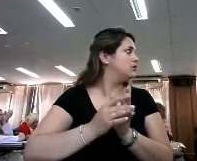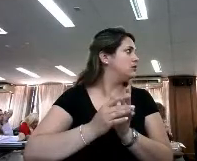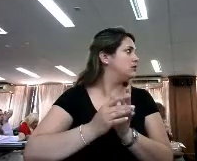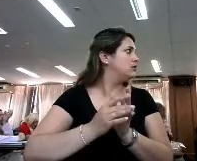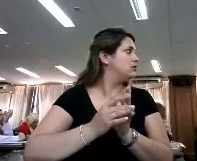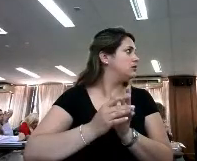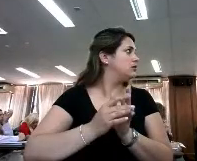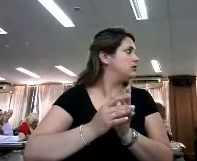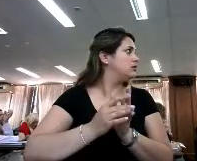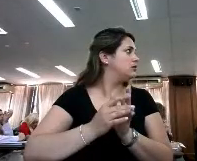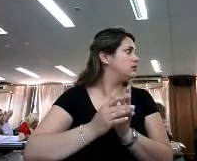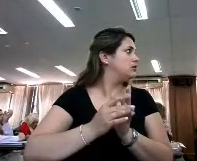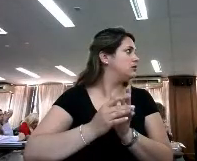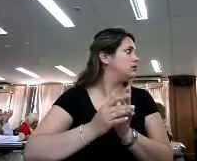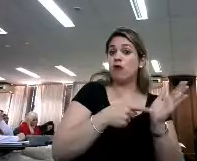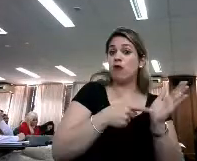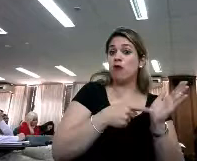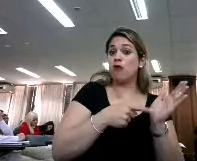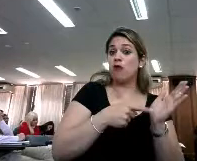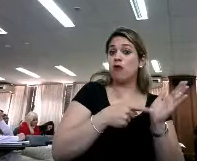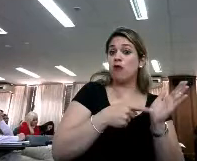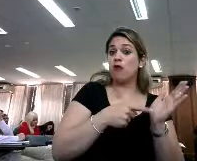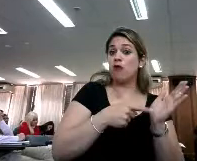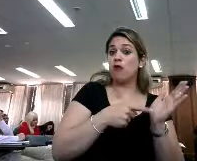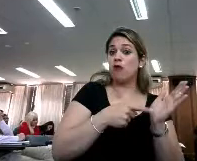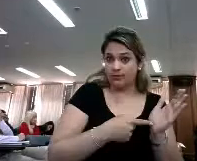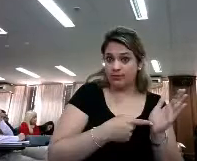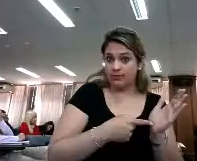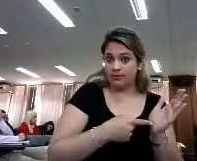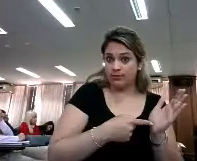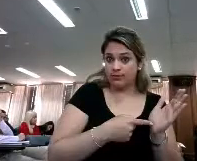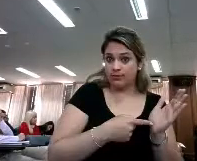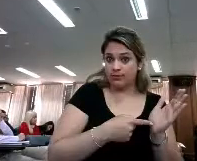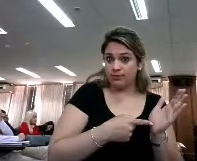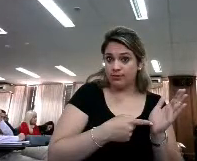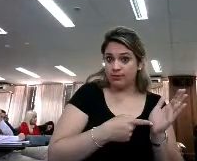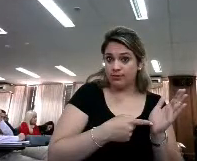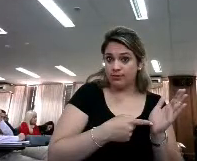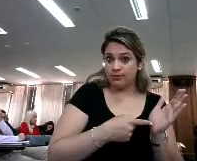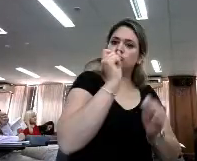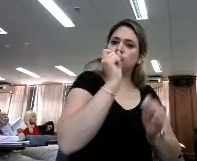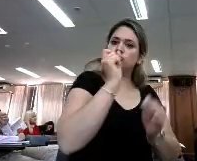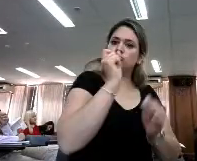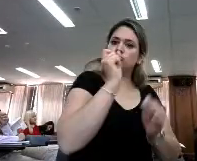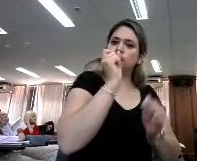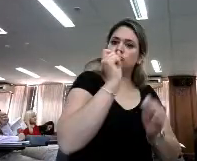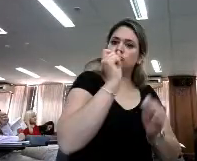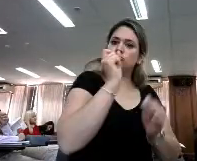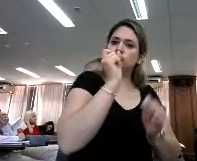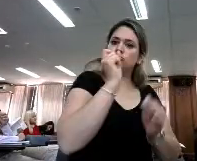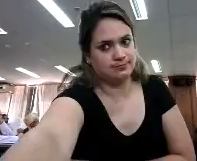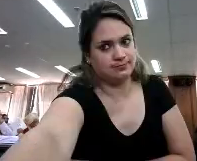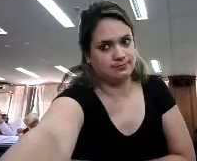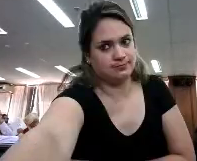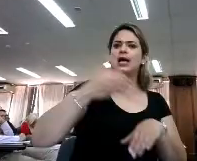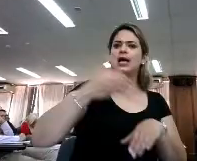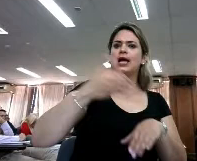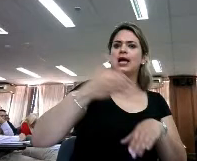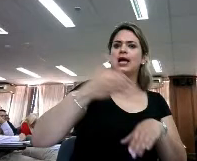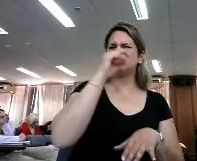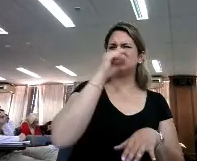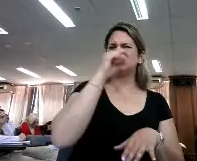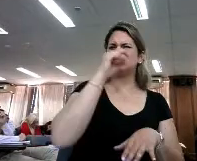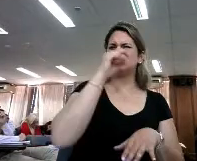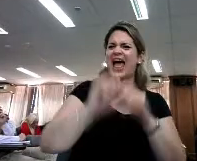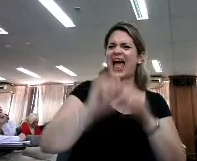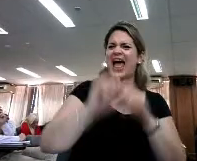Entonces, esos derechos patrimoniales tienen un fin en el tiempo, En Argentina son 70 años después de la muerte del autor, en